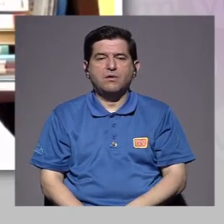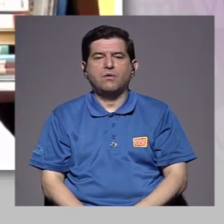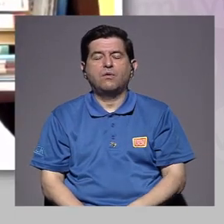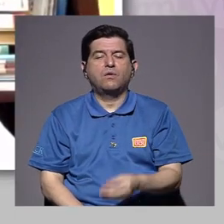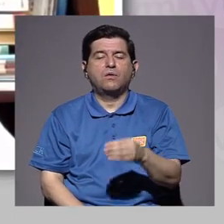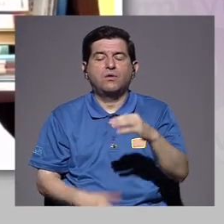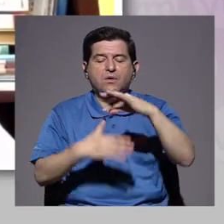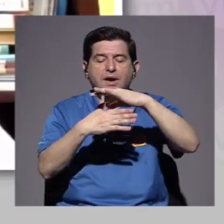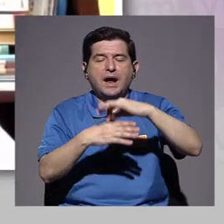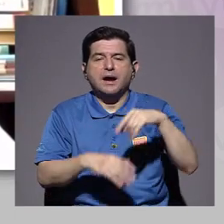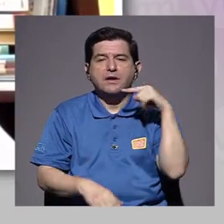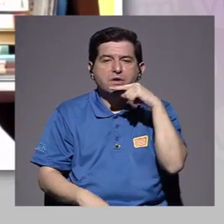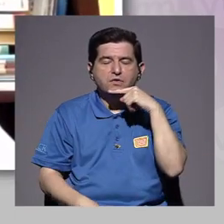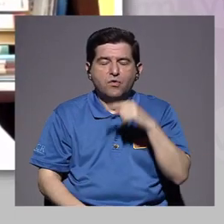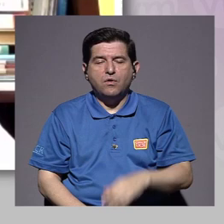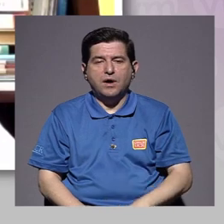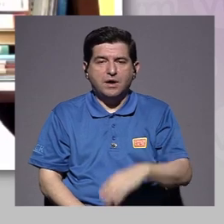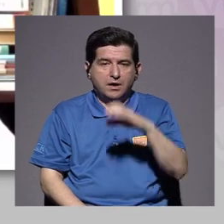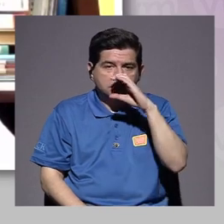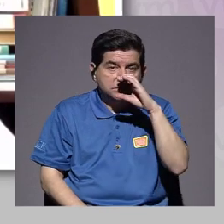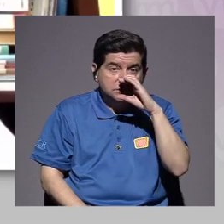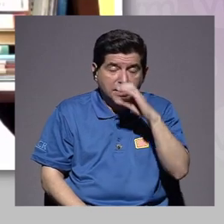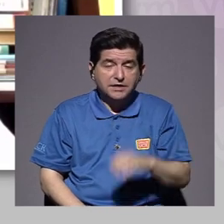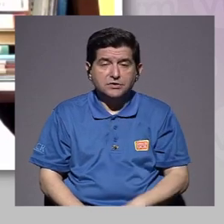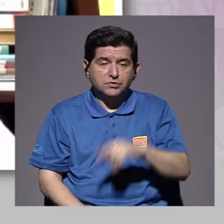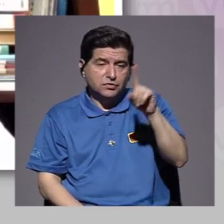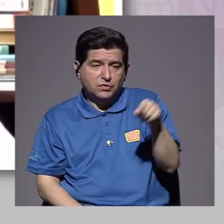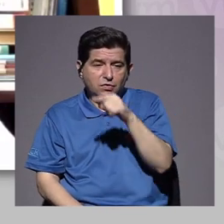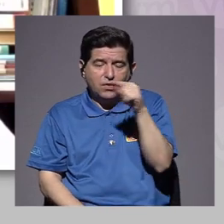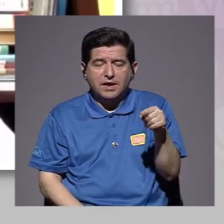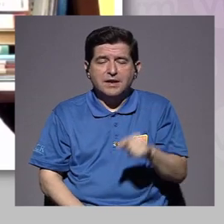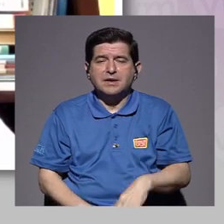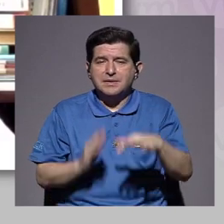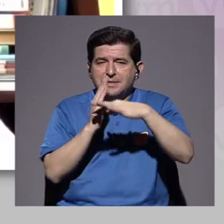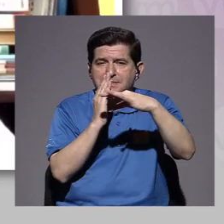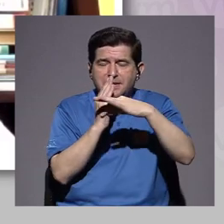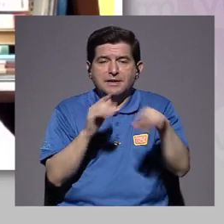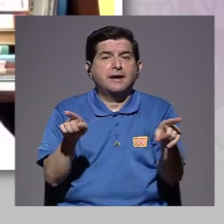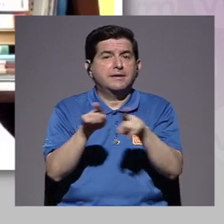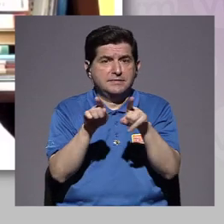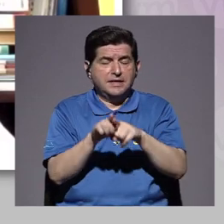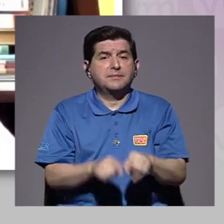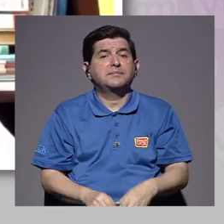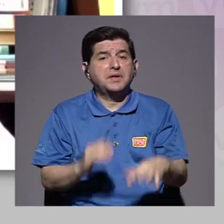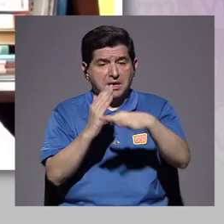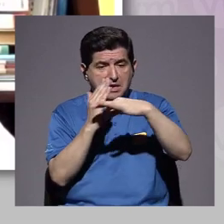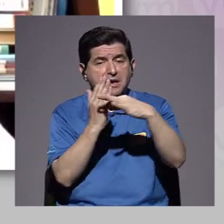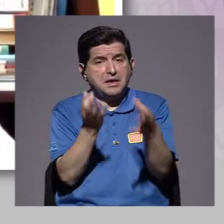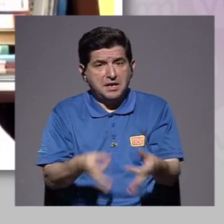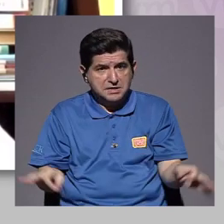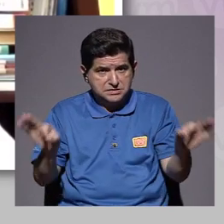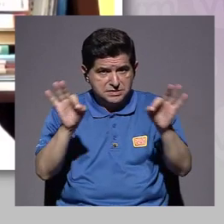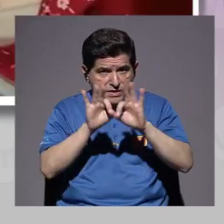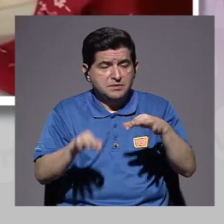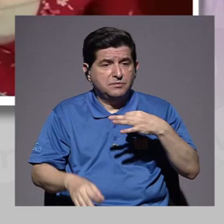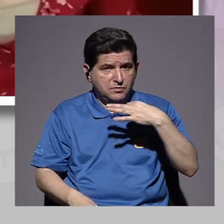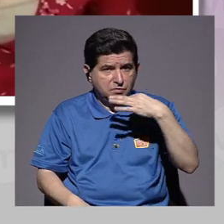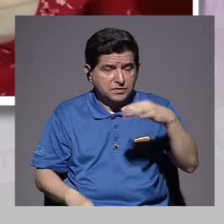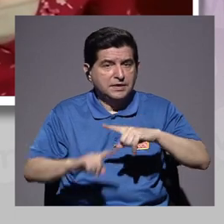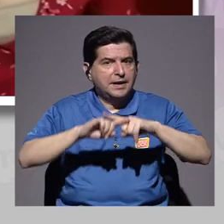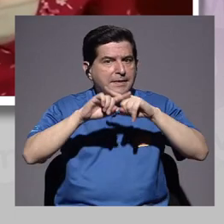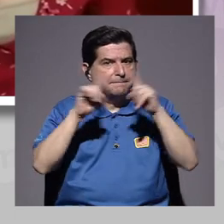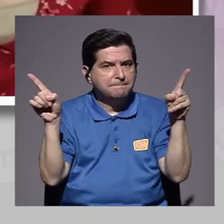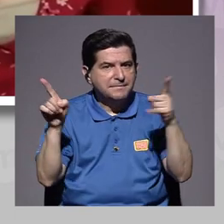rojas o cerdo, quitarles el gordito. Y a la hora de comer grasas, que también son muy importantes consumirlas todos los días, pero